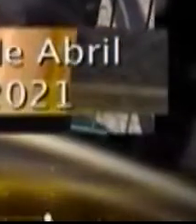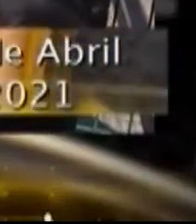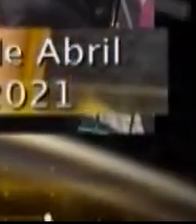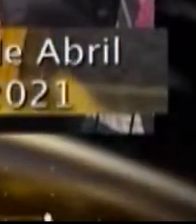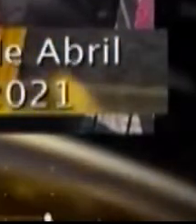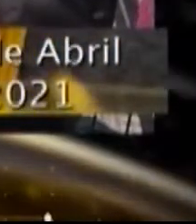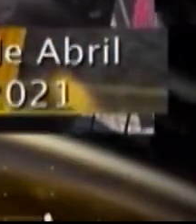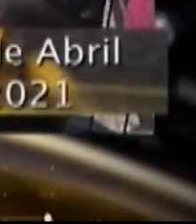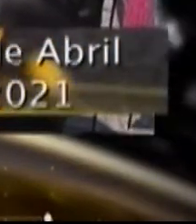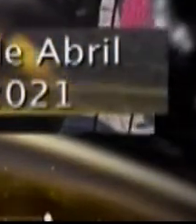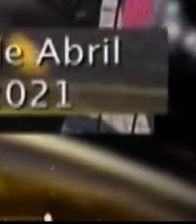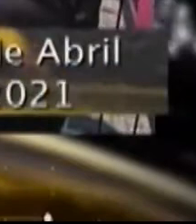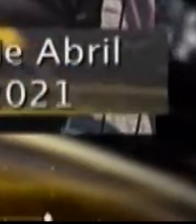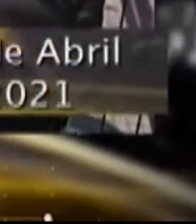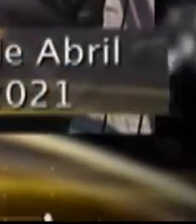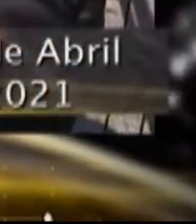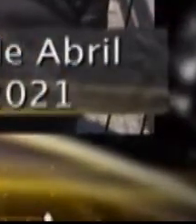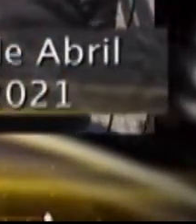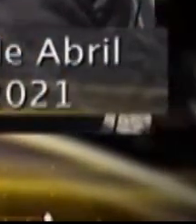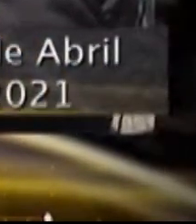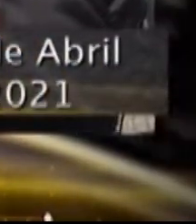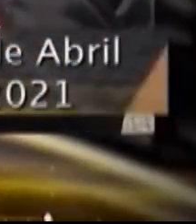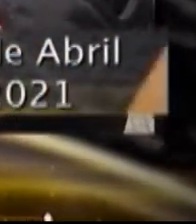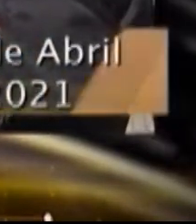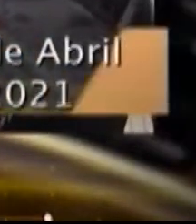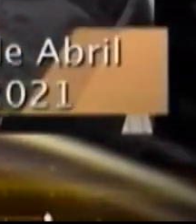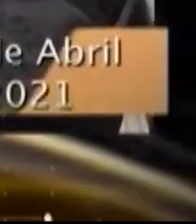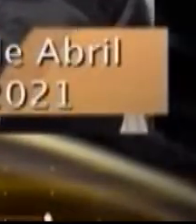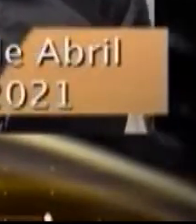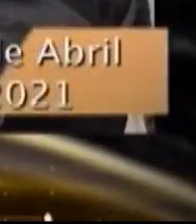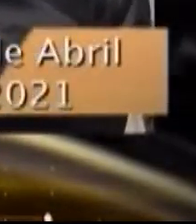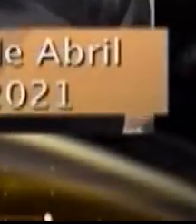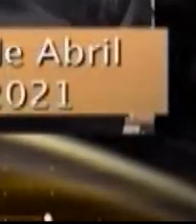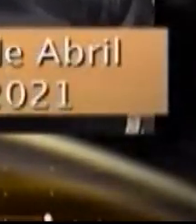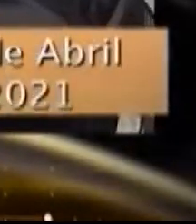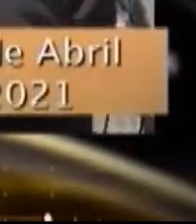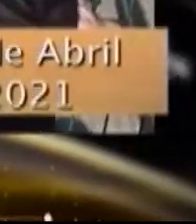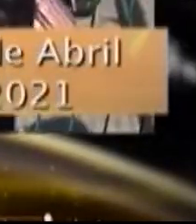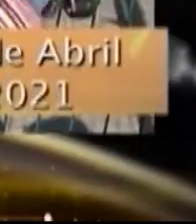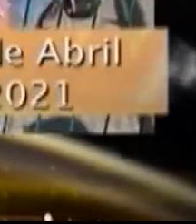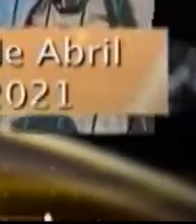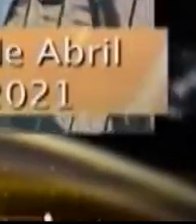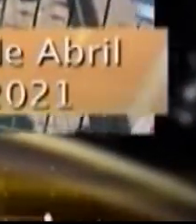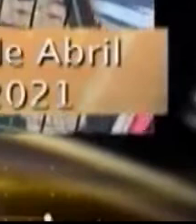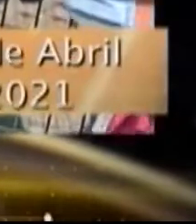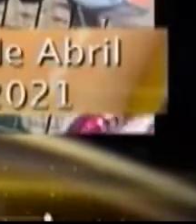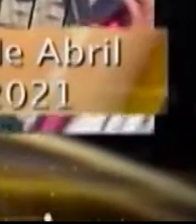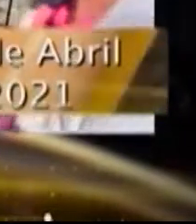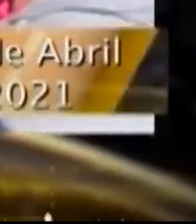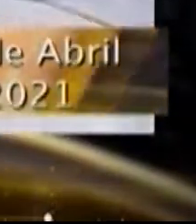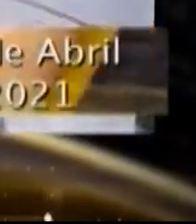Hoy en SM Noticias, último día de la primera dosis de la vacuna contra COVID-19 para adultos mayores en la